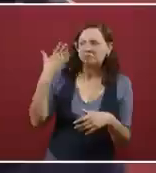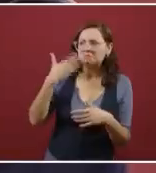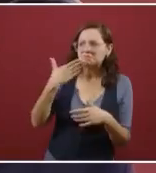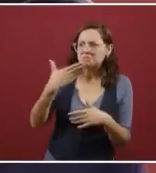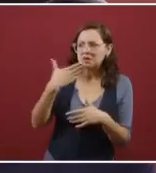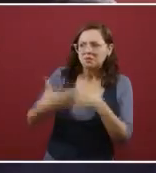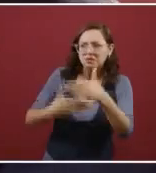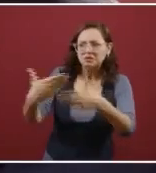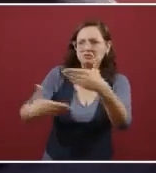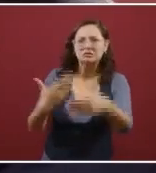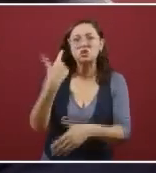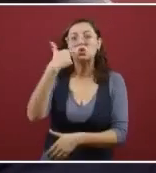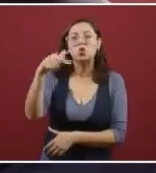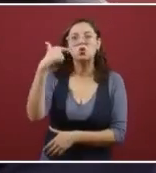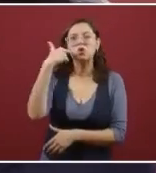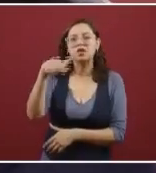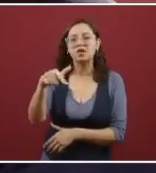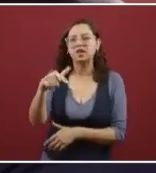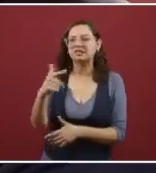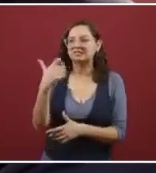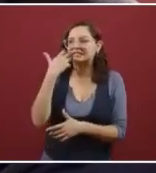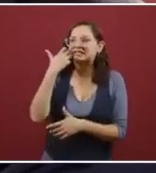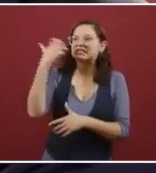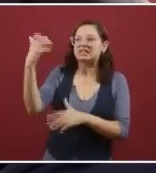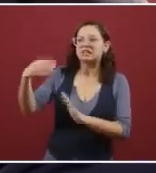sobre todo del flanco